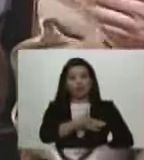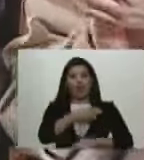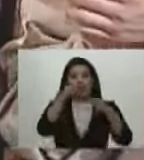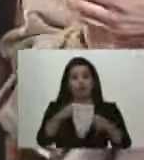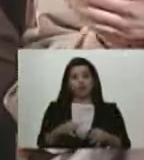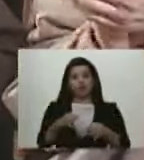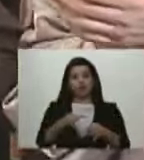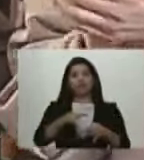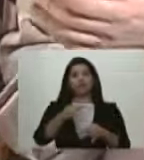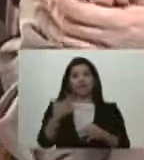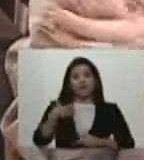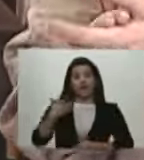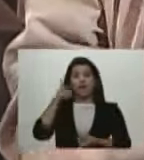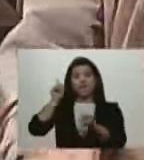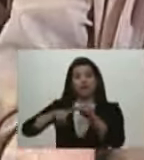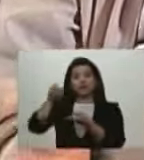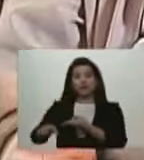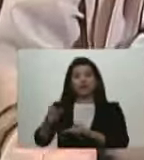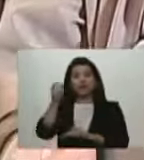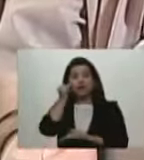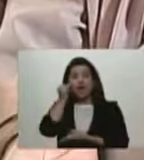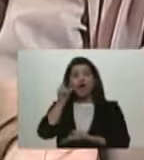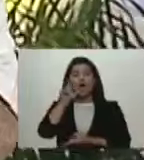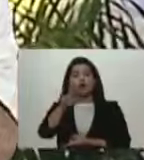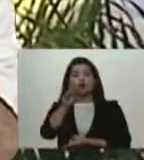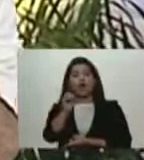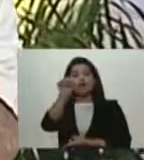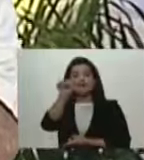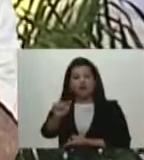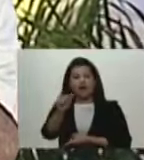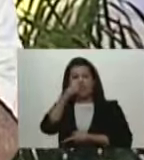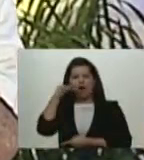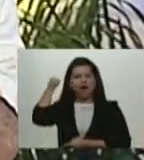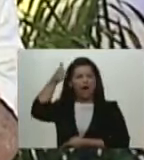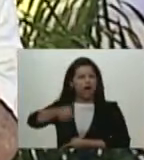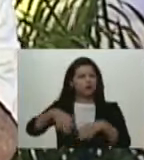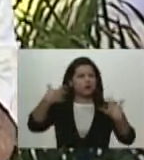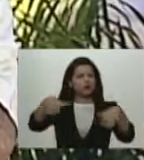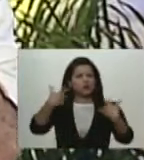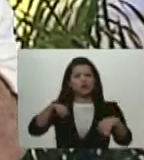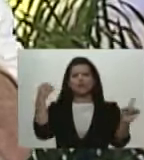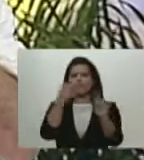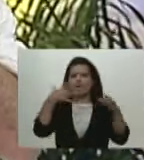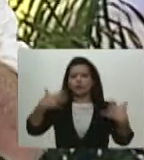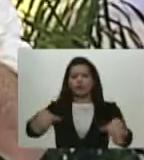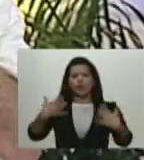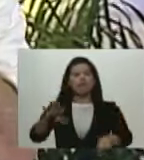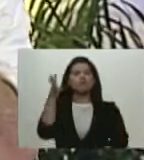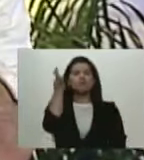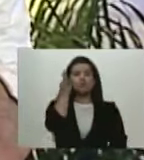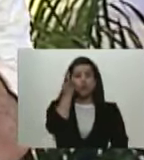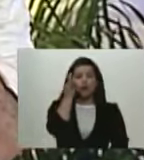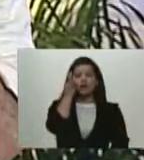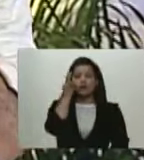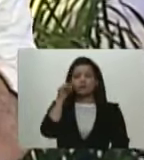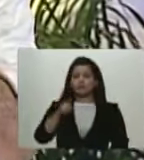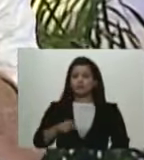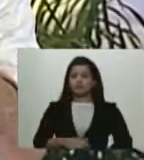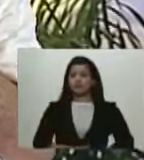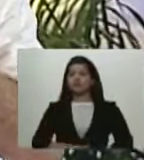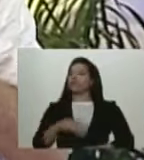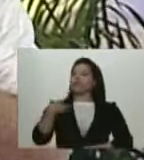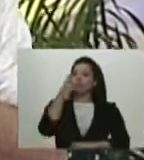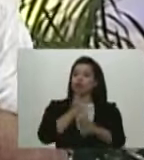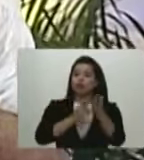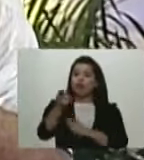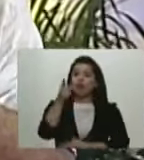esposa de Rafael Urdaneta, que ha hecho tanto mérito, hizo tanto mérito al lado de el más fiel y el más noble